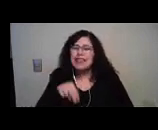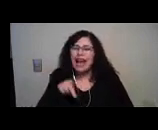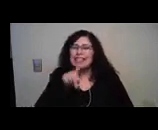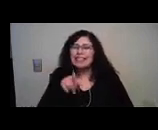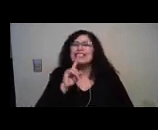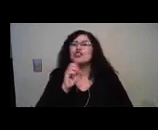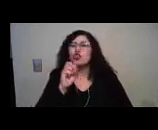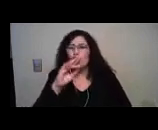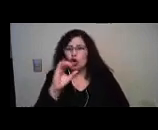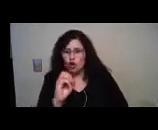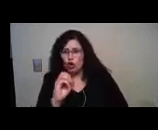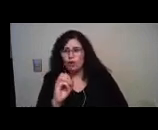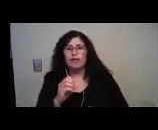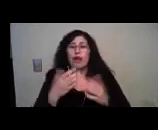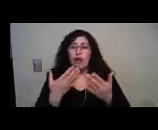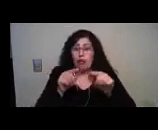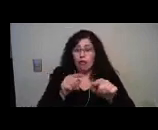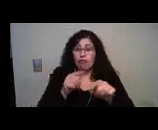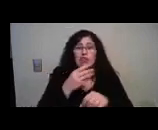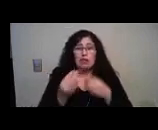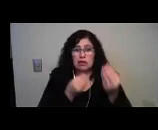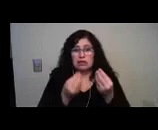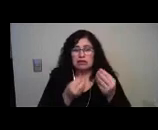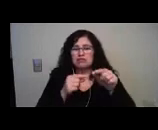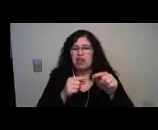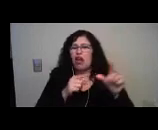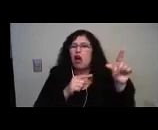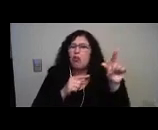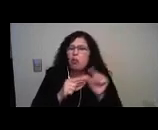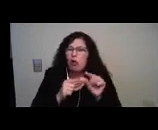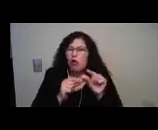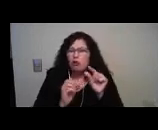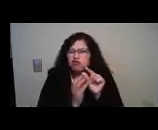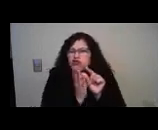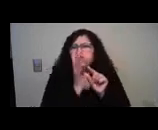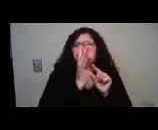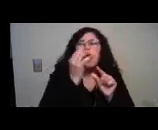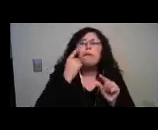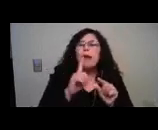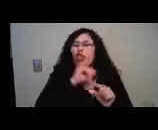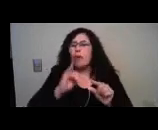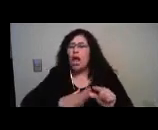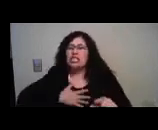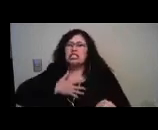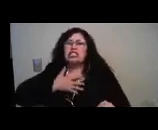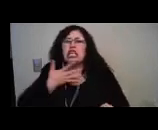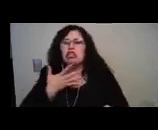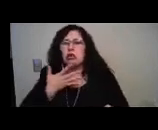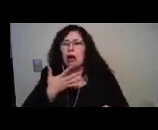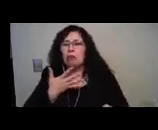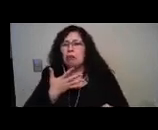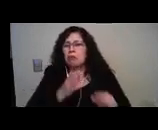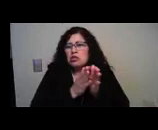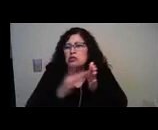pero los síntomas que tienen desaparecen antes de 24 horas, ¿ya? Es decir, no dejan ningún tipo de secuelas,